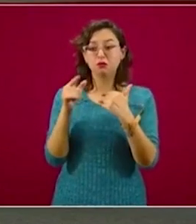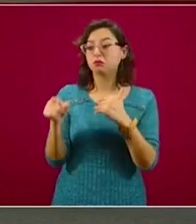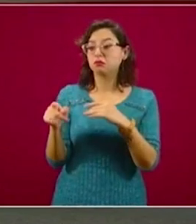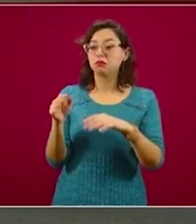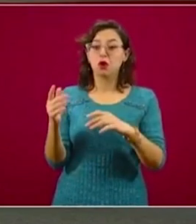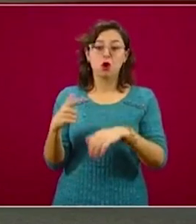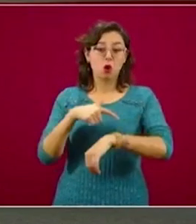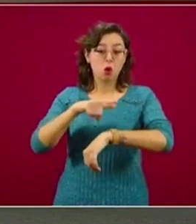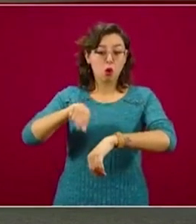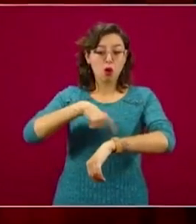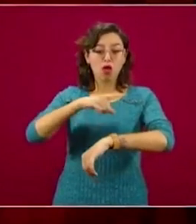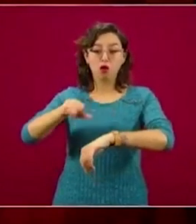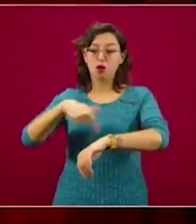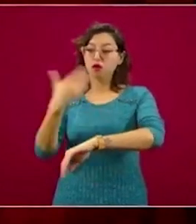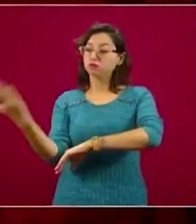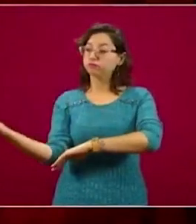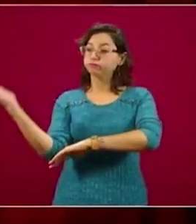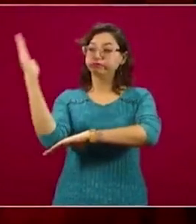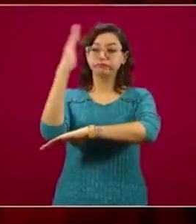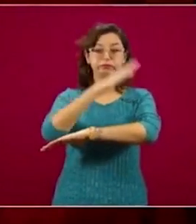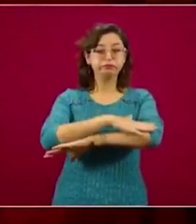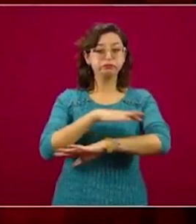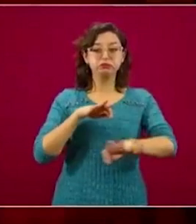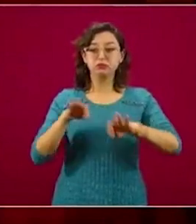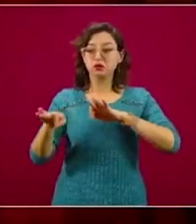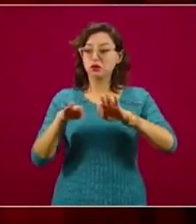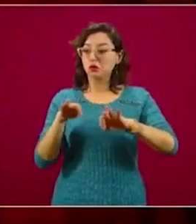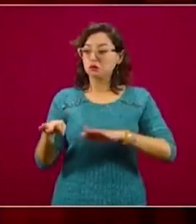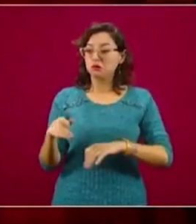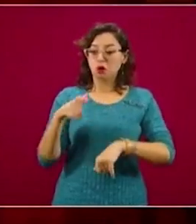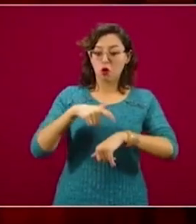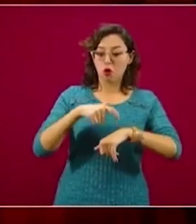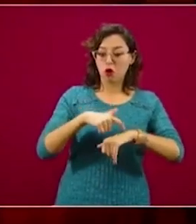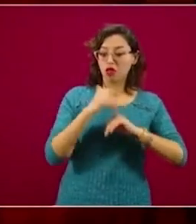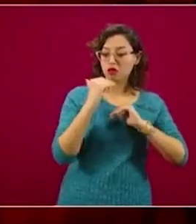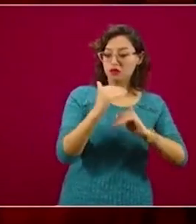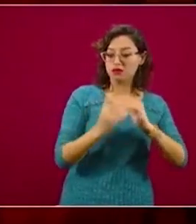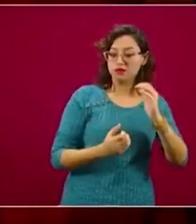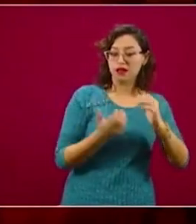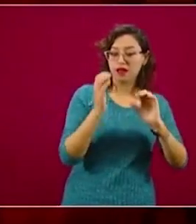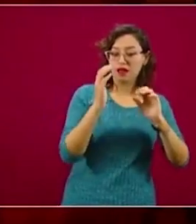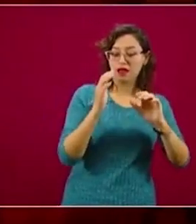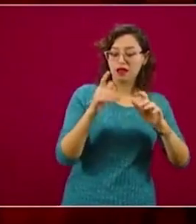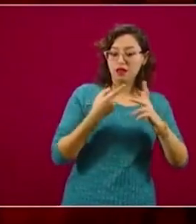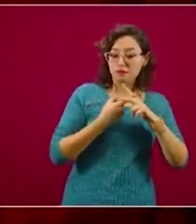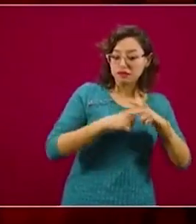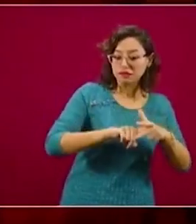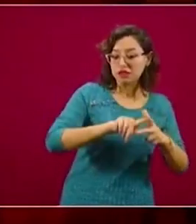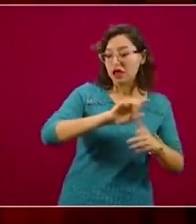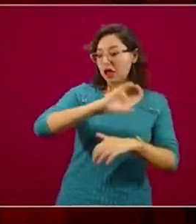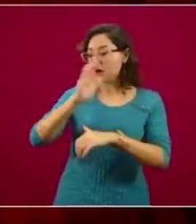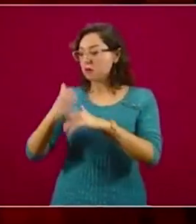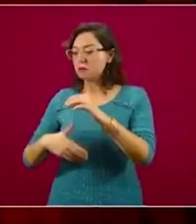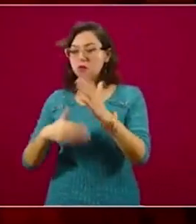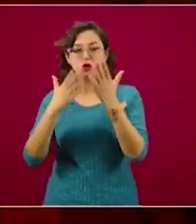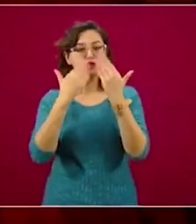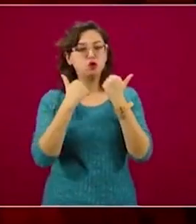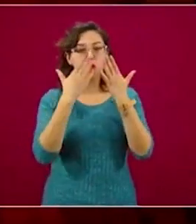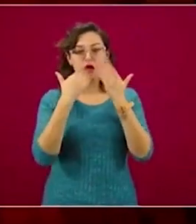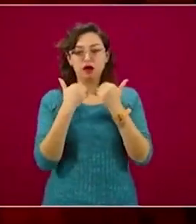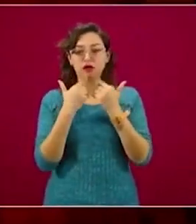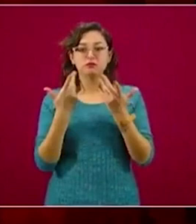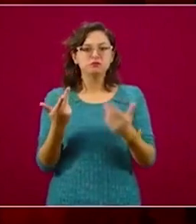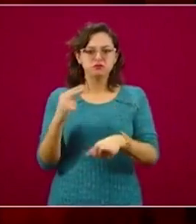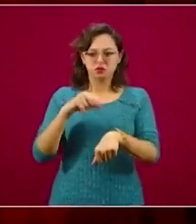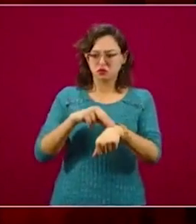de trabajo, no tienen tiempos definidos y no tienen seguridad social. Esto había ocurrido